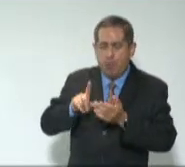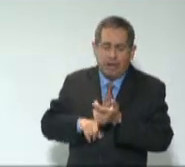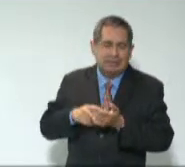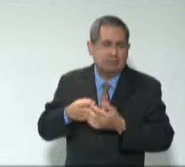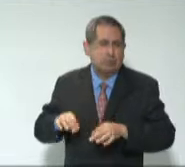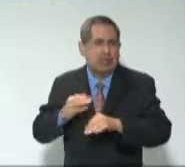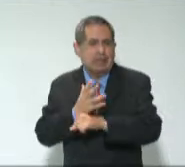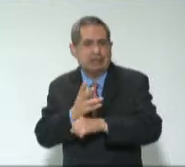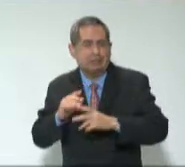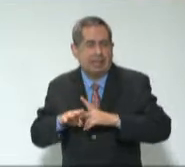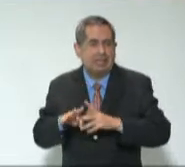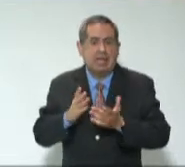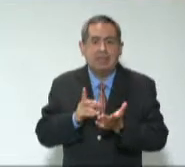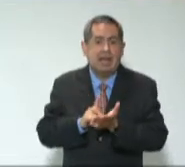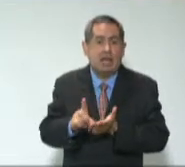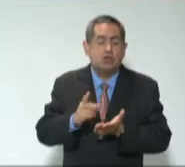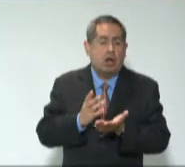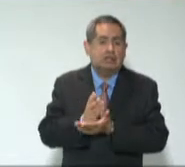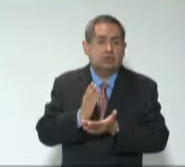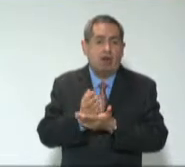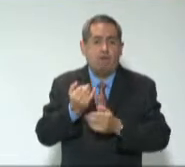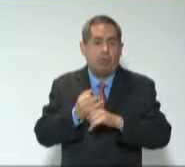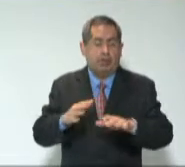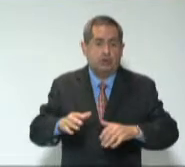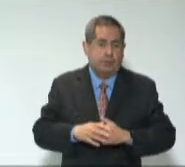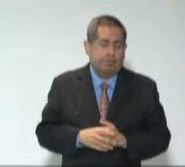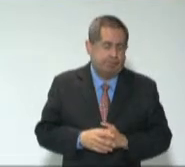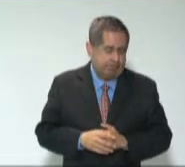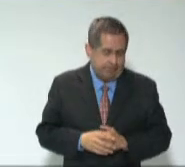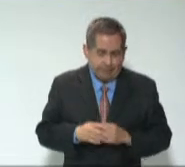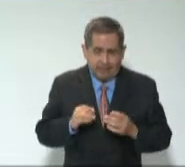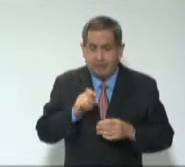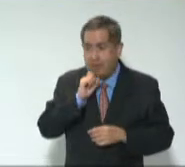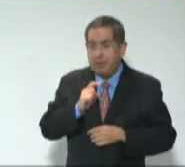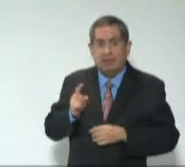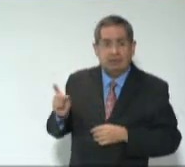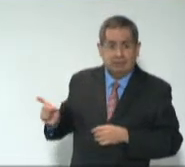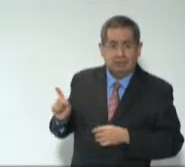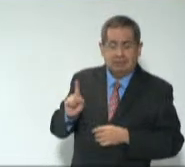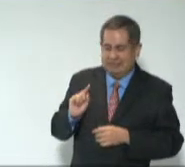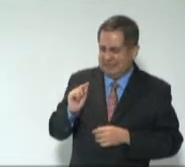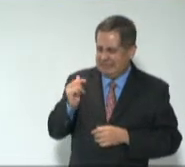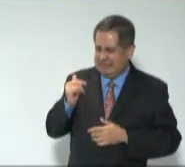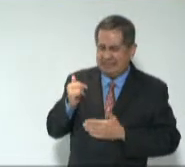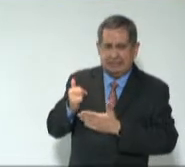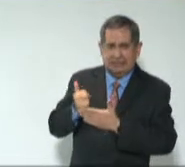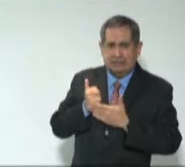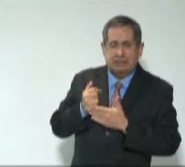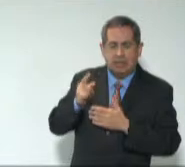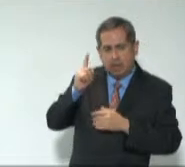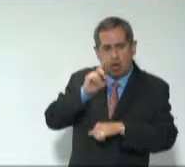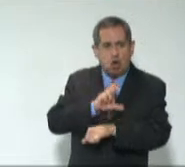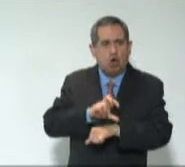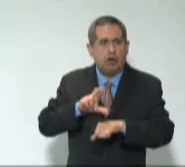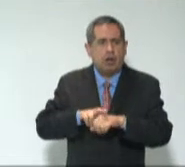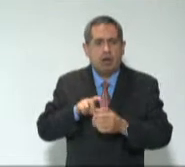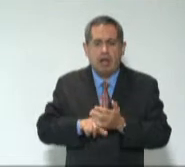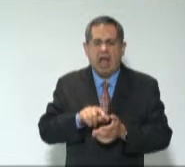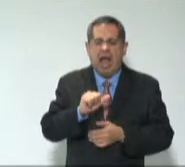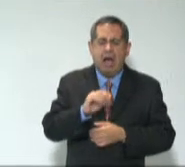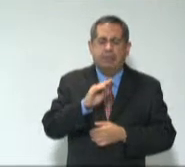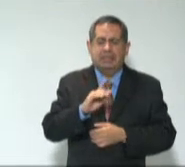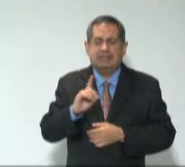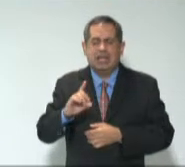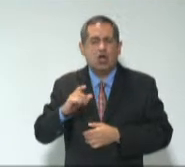la transparencia y del derecho de acceso a la información pública no puedo dejar de platicarles que también acaba de ayudarnos a coordinar el ABC de gobierno